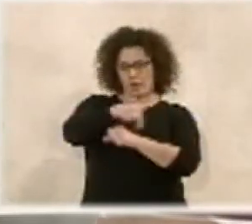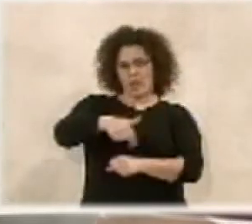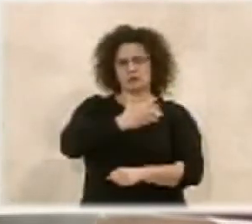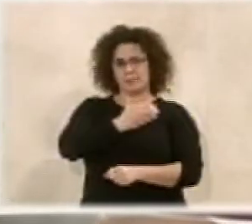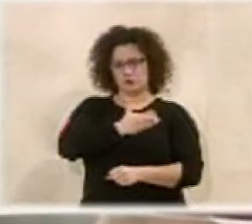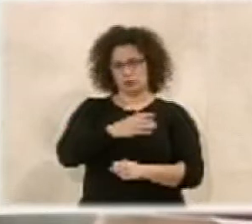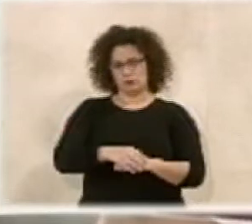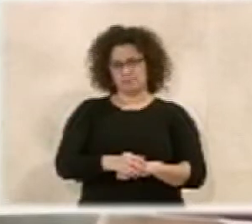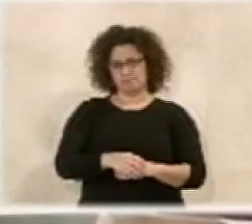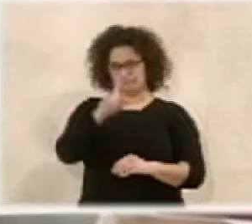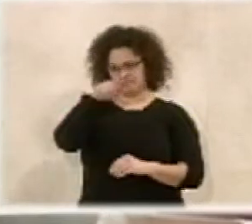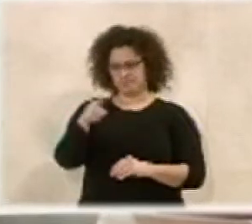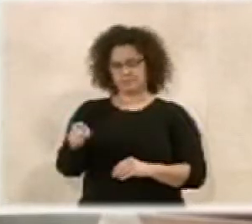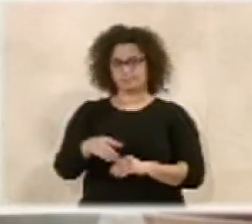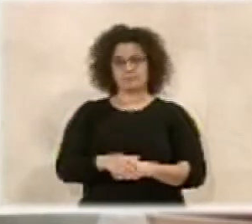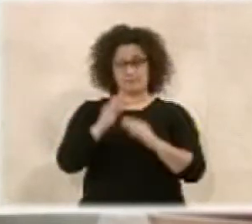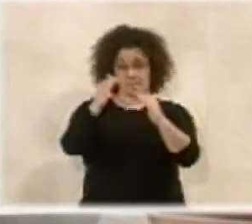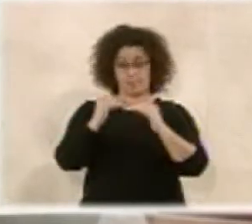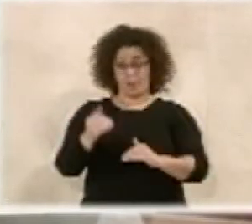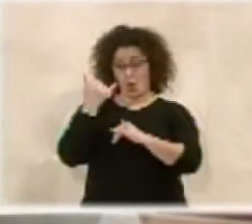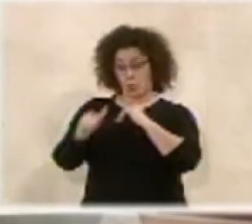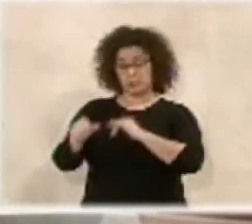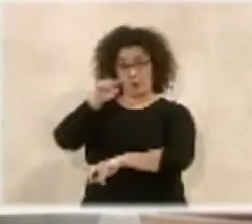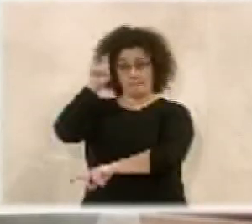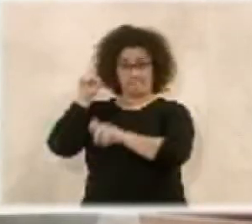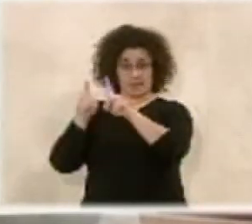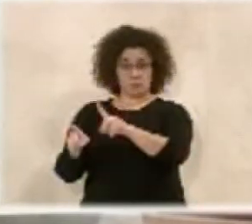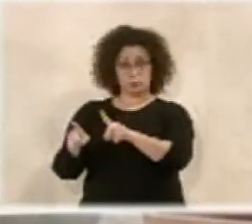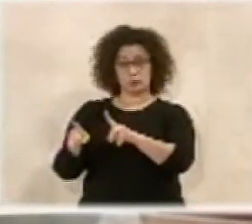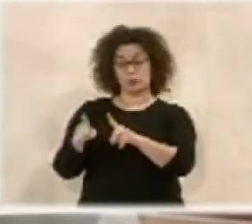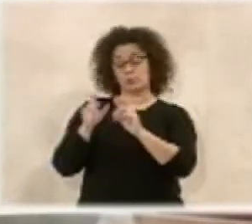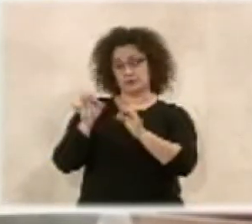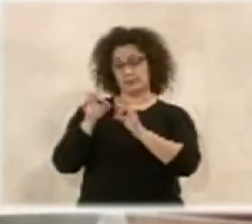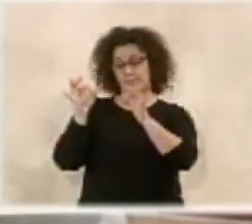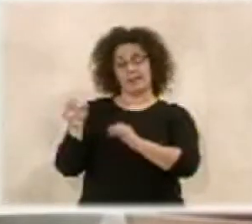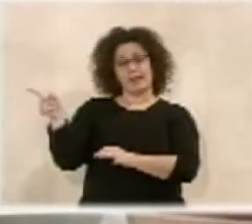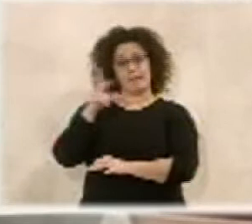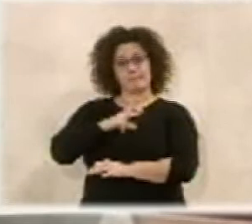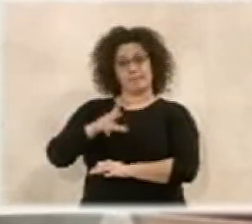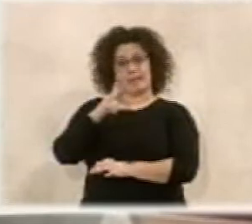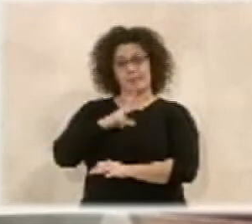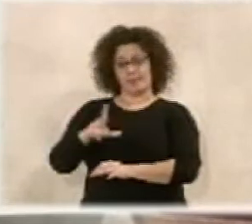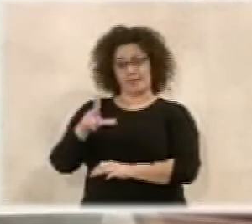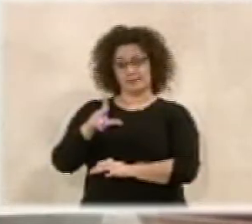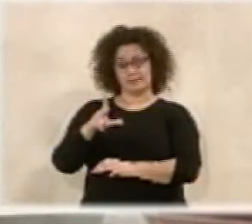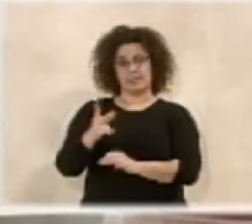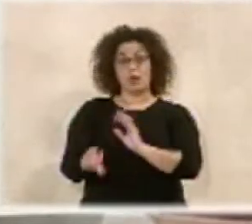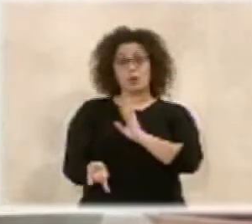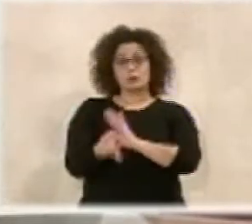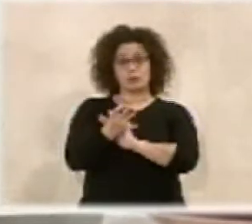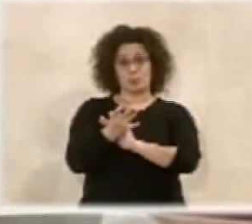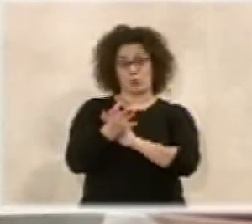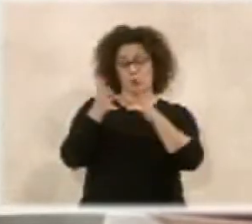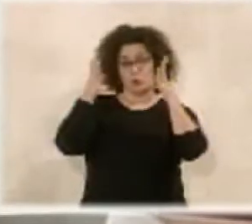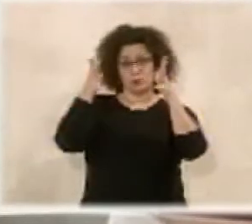Ayuntamiento. Por último, recordarle que ya es tradición que tienen pendiente la constitución del Consejo de